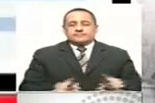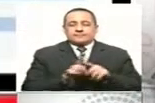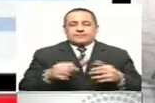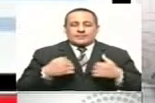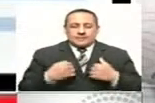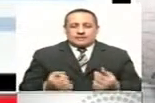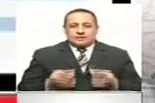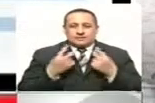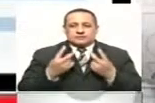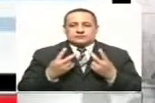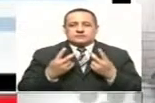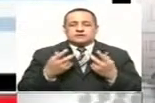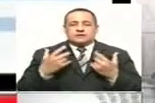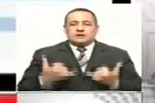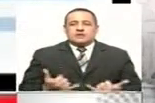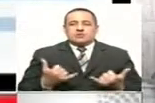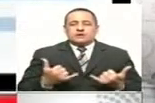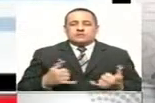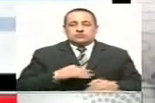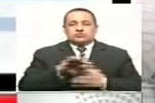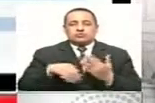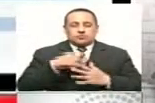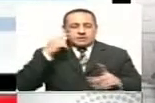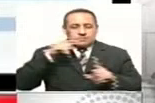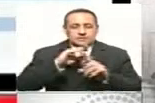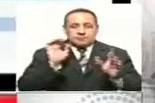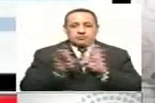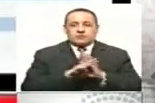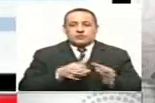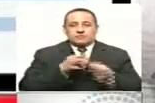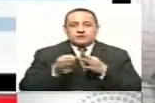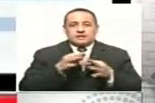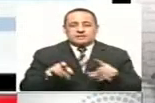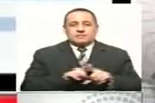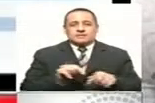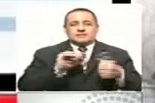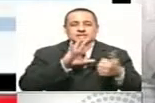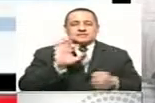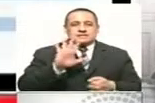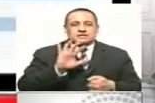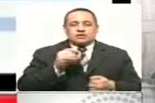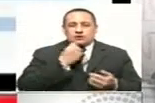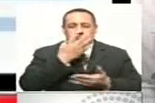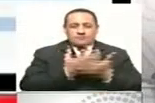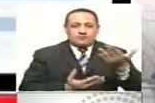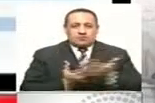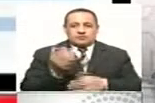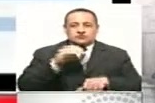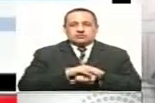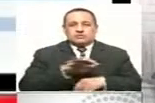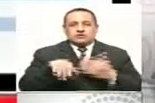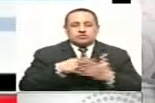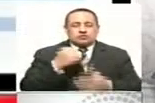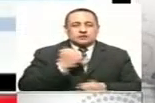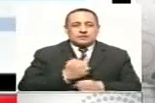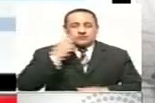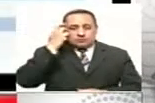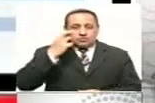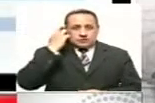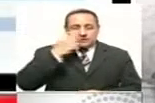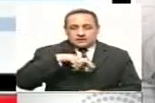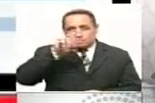tendremos también tendremos la meta de recibir 65 informes técnicos sobre políticas